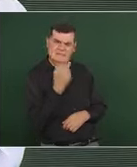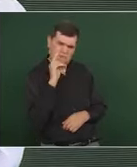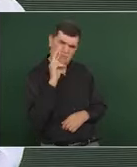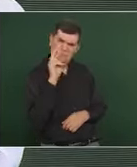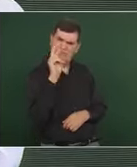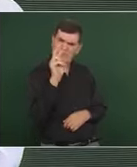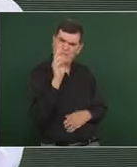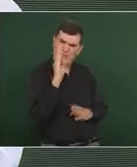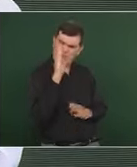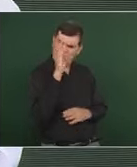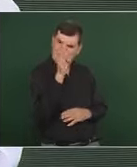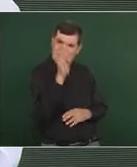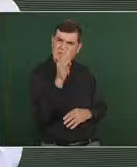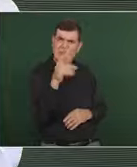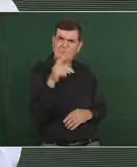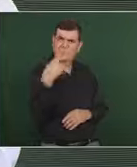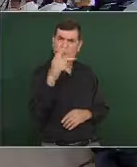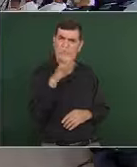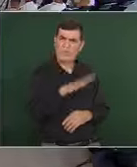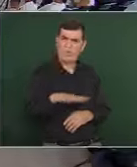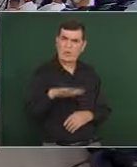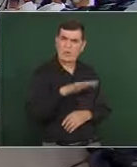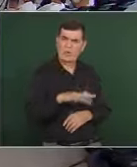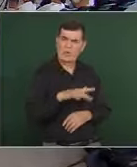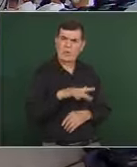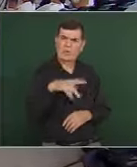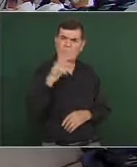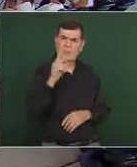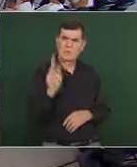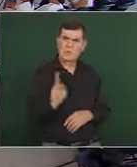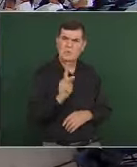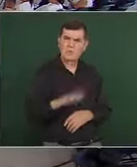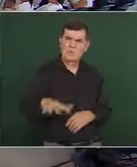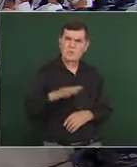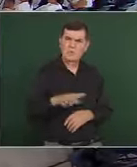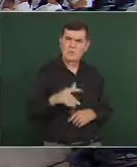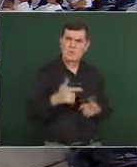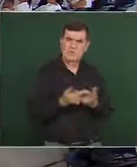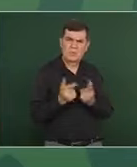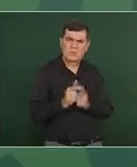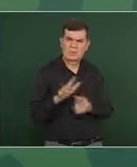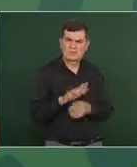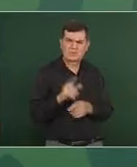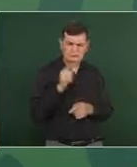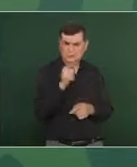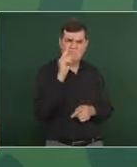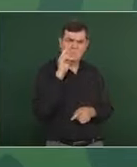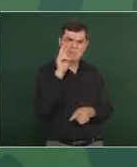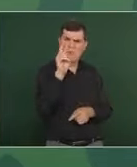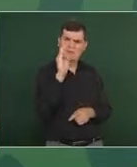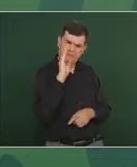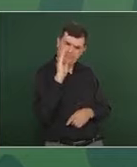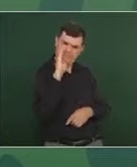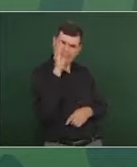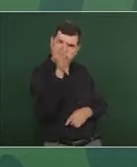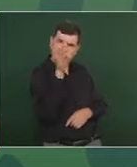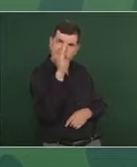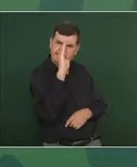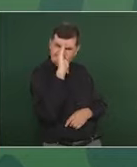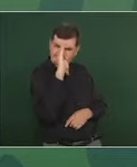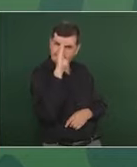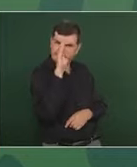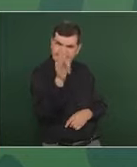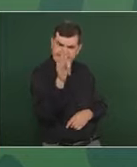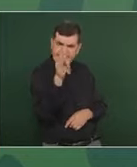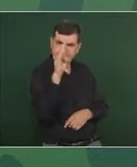a la gente de tu colonia, de tu pueblo, de tu comunidad. Tú ve para adelante,